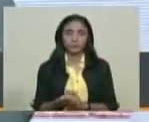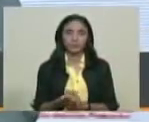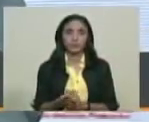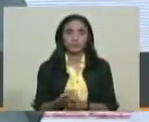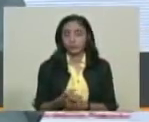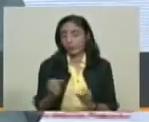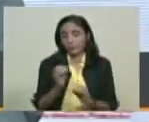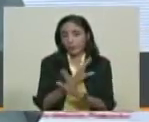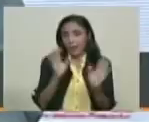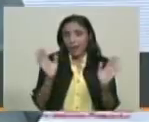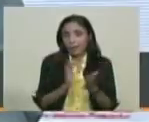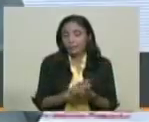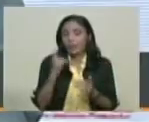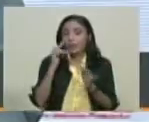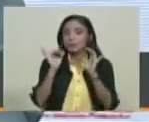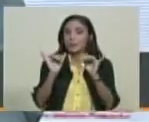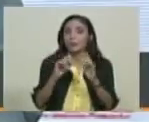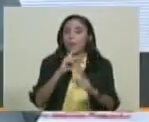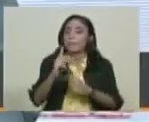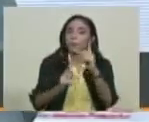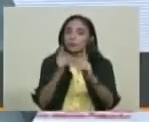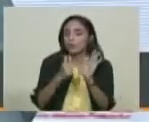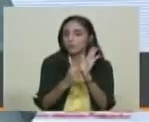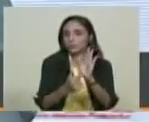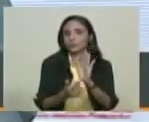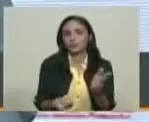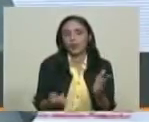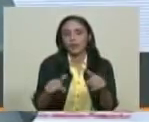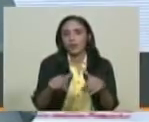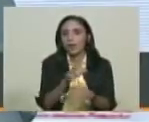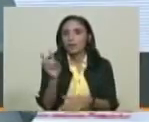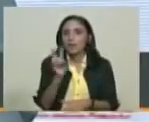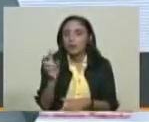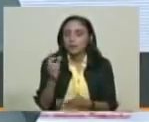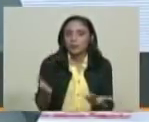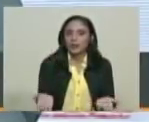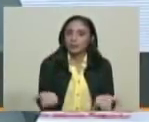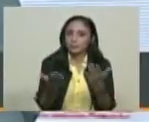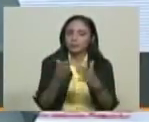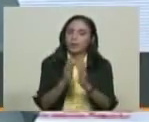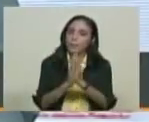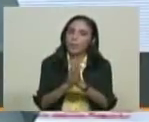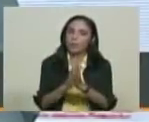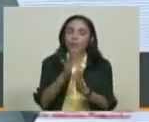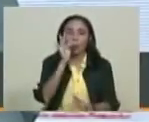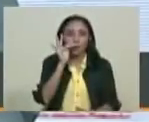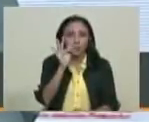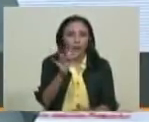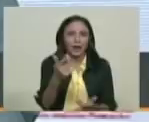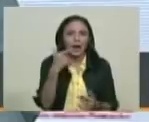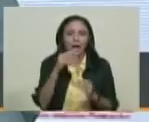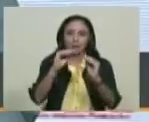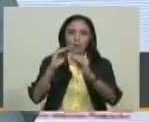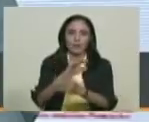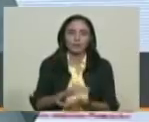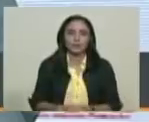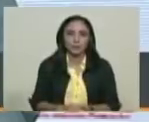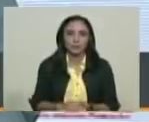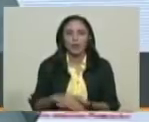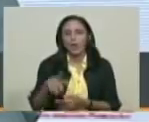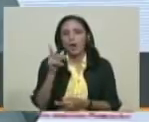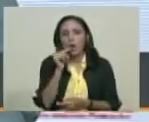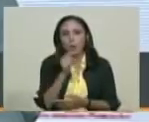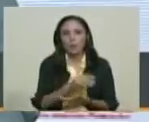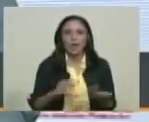Y así está el proceso. Y Venezuela, así le he pedido al fiscal general Tarek William